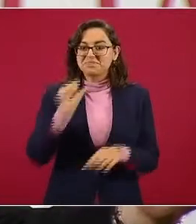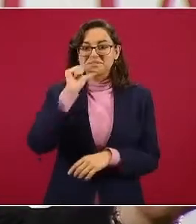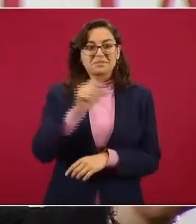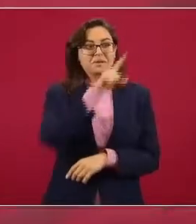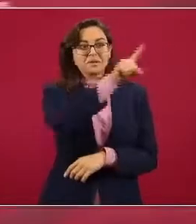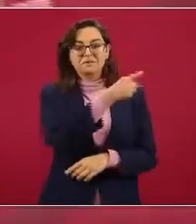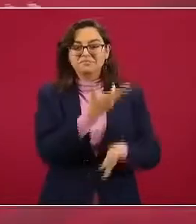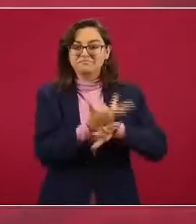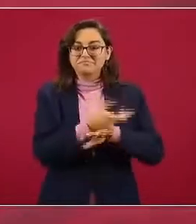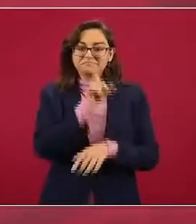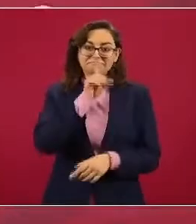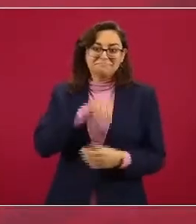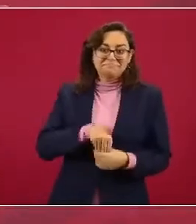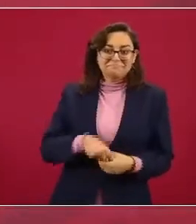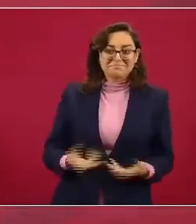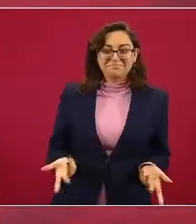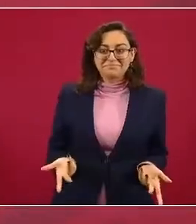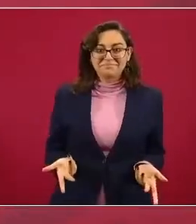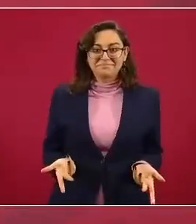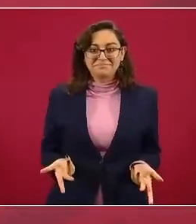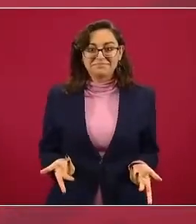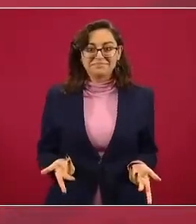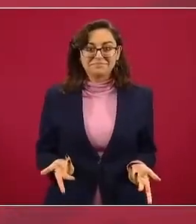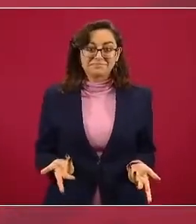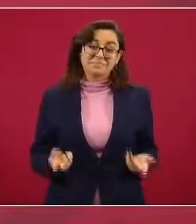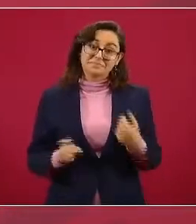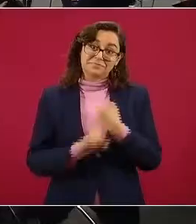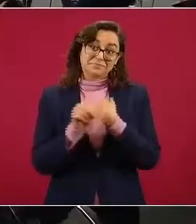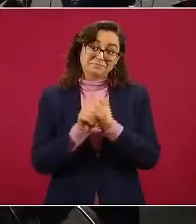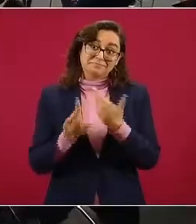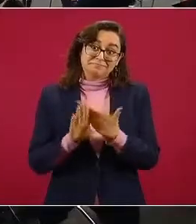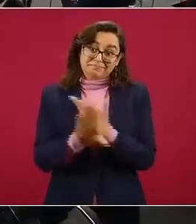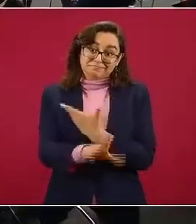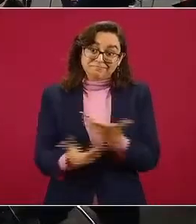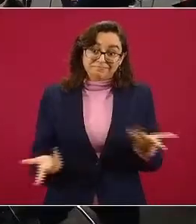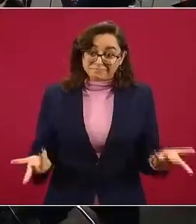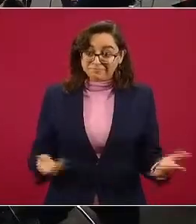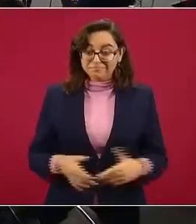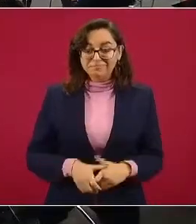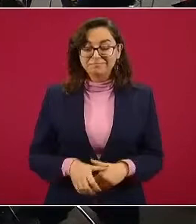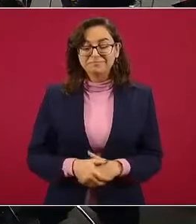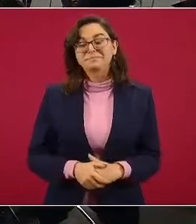México y hubiéramos evitado todo esto. Allá atrás.